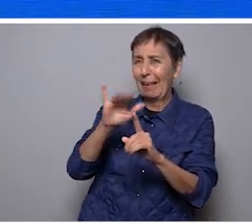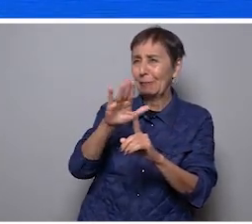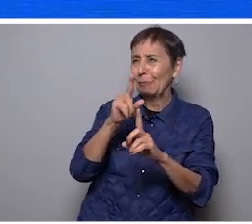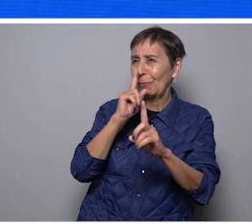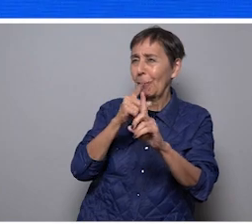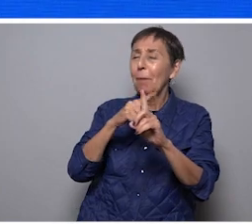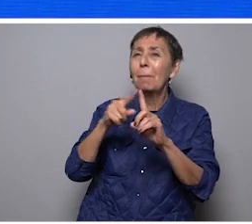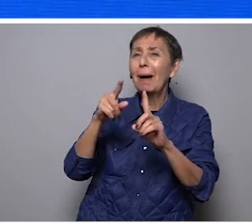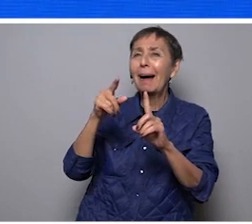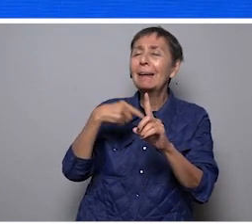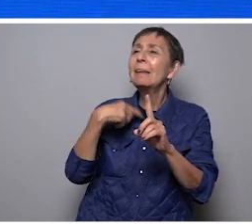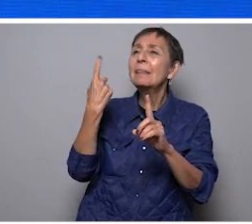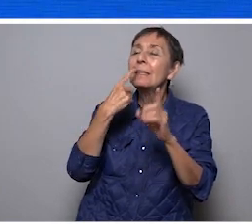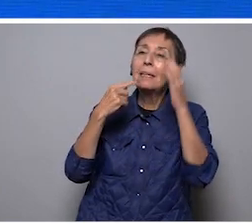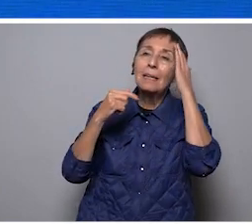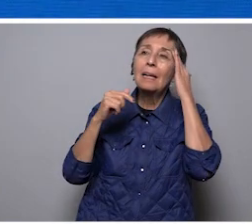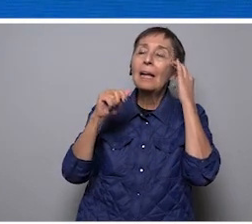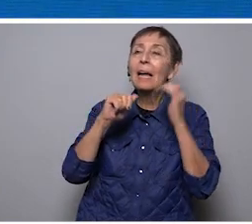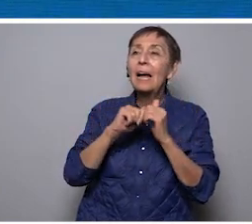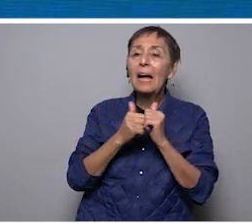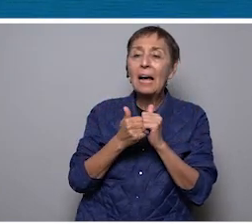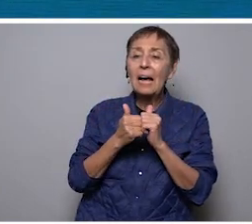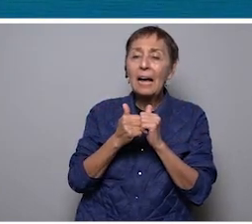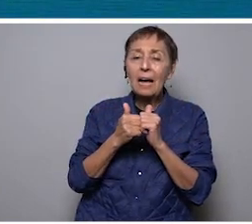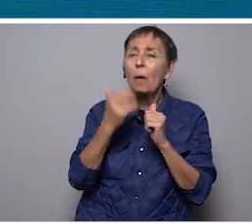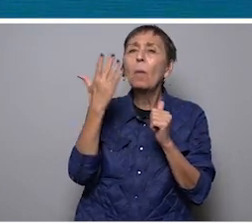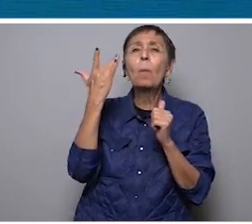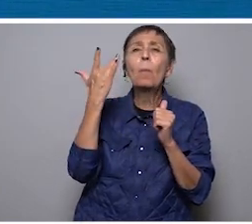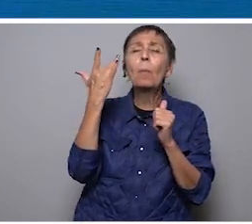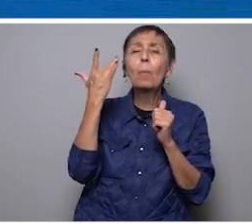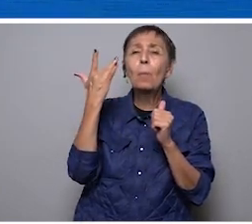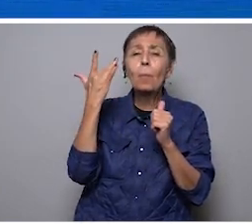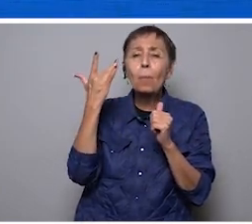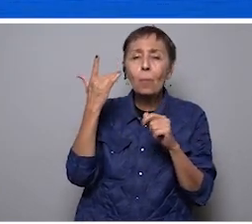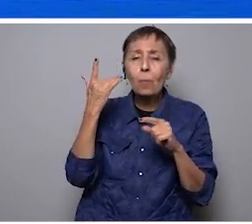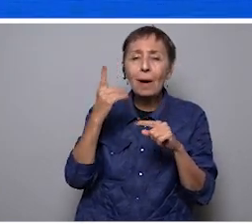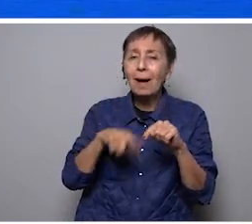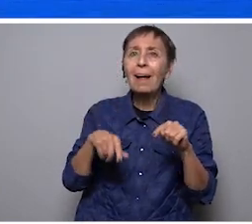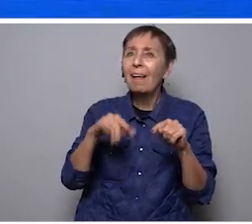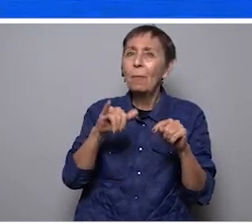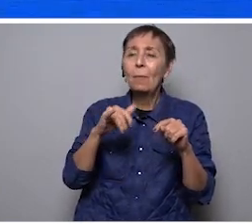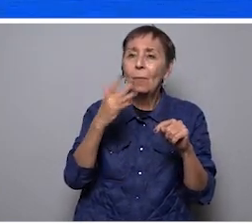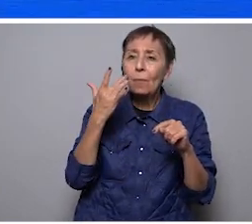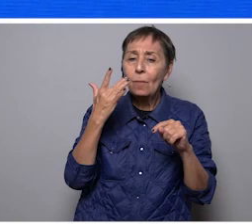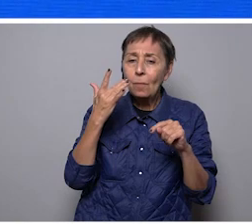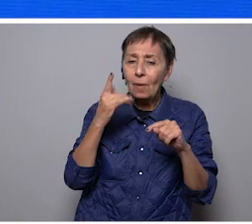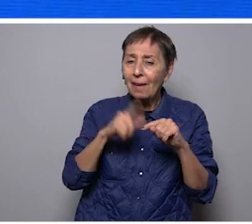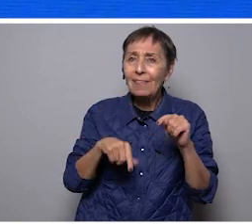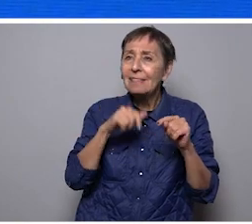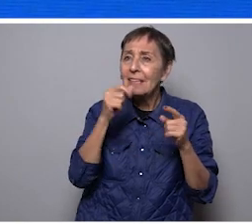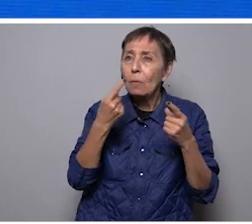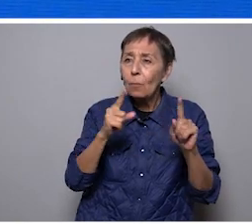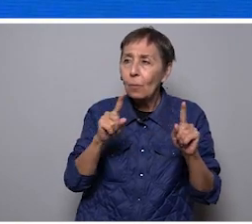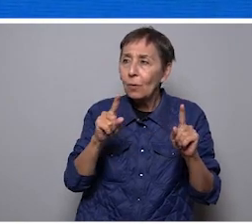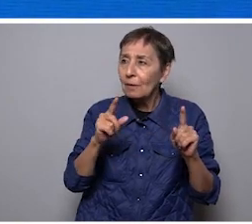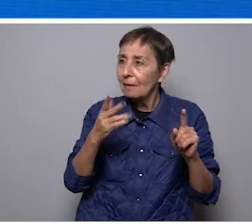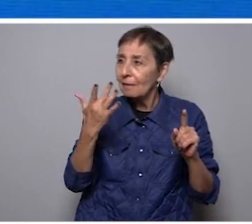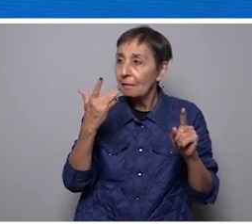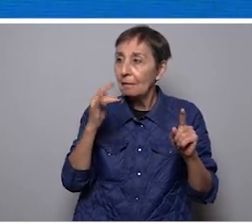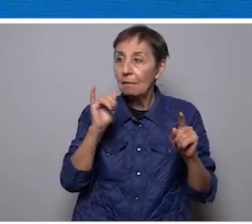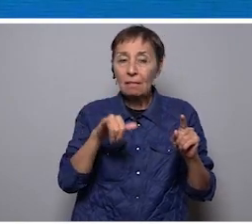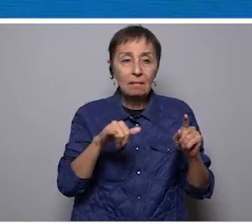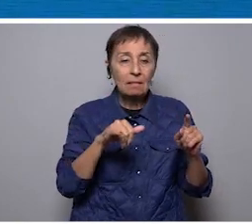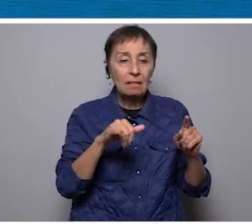fintech Ese es el punto no lo puede hacer en nuestro caso como institución porque nosotros